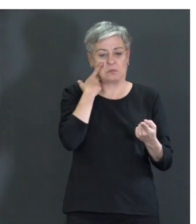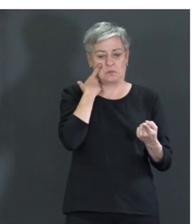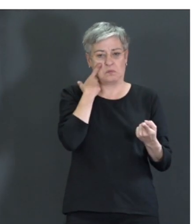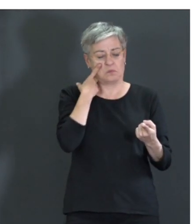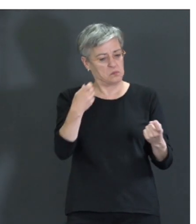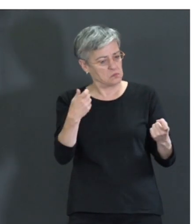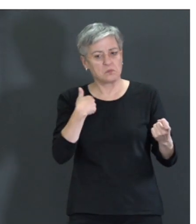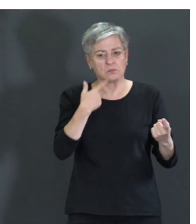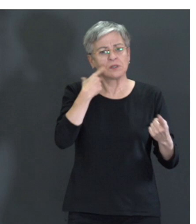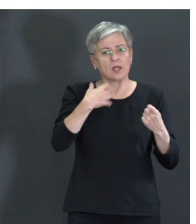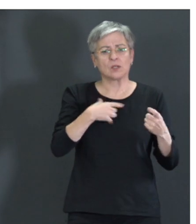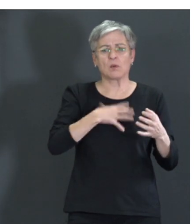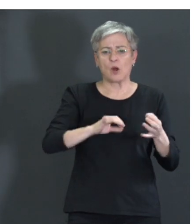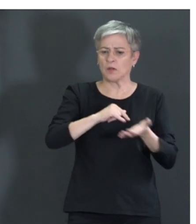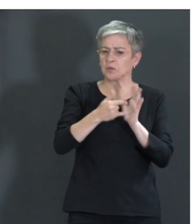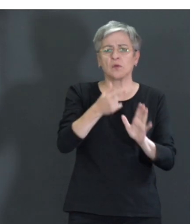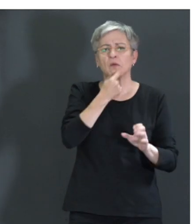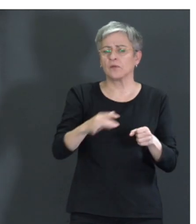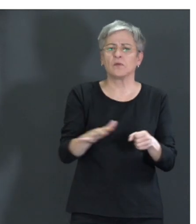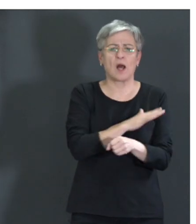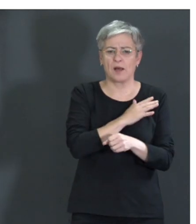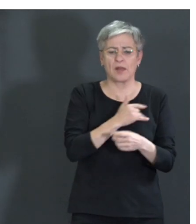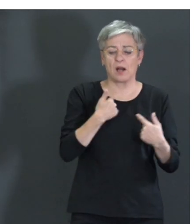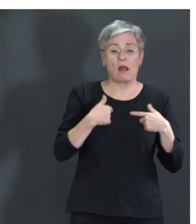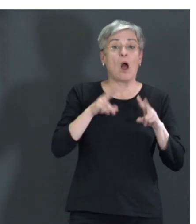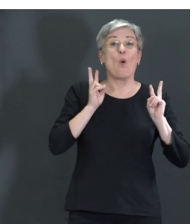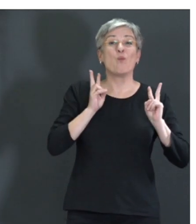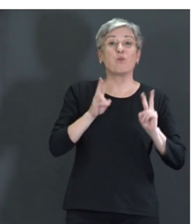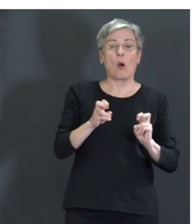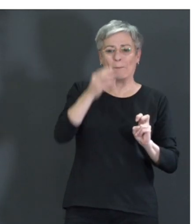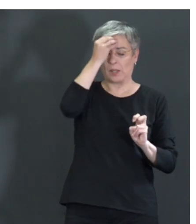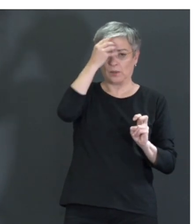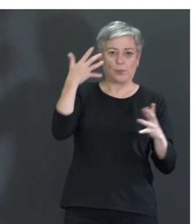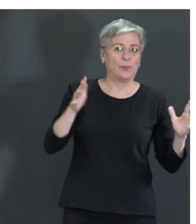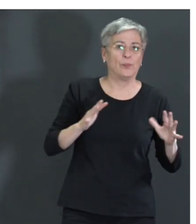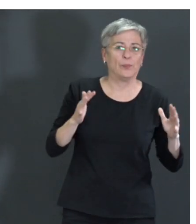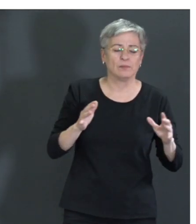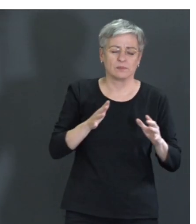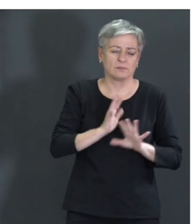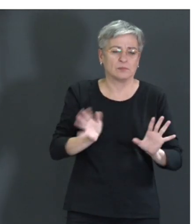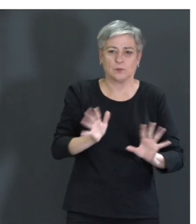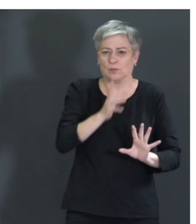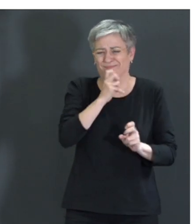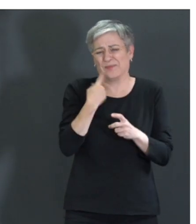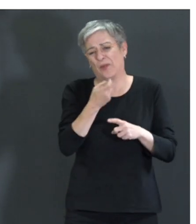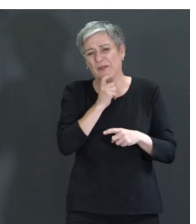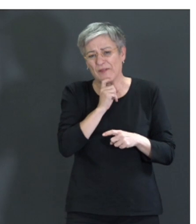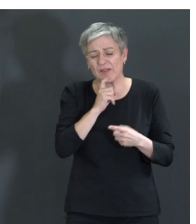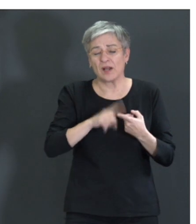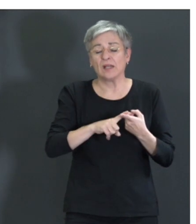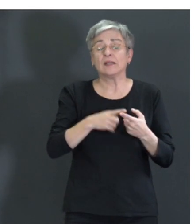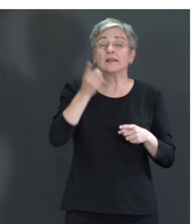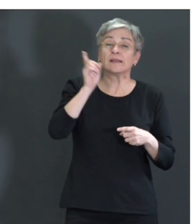perfectamente subsanables, pero al principio lo ven como una montaña. Muchas veces tampoco aciertan muy